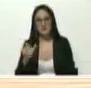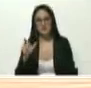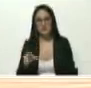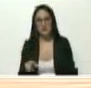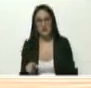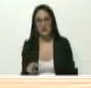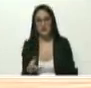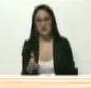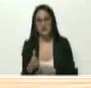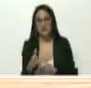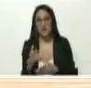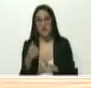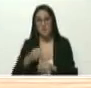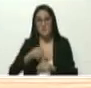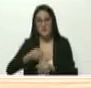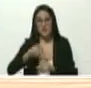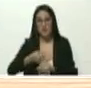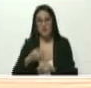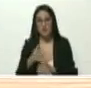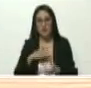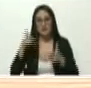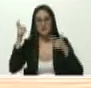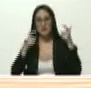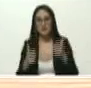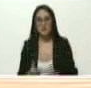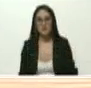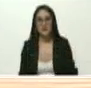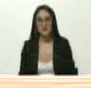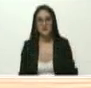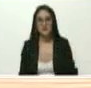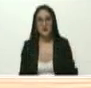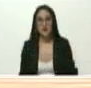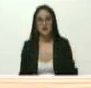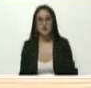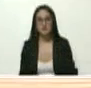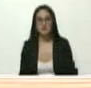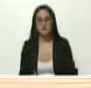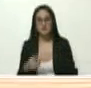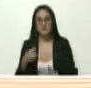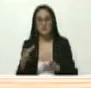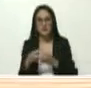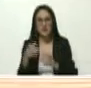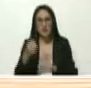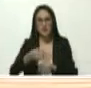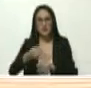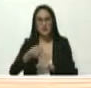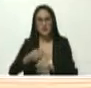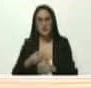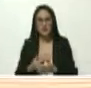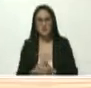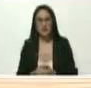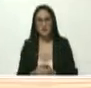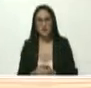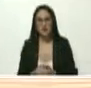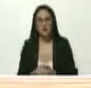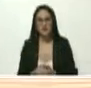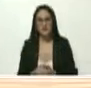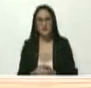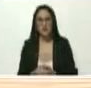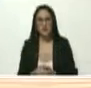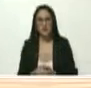y compañero de lucha de nuestro comandante Hugo Chávez, compañero de lucha del gran maestro Luis Beltrán